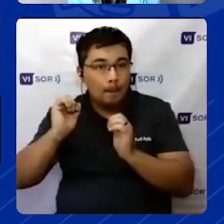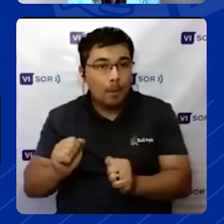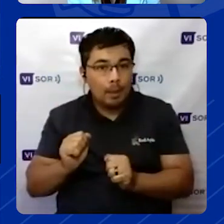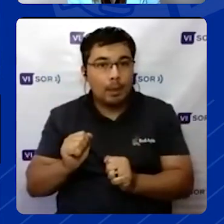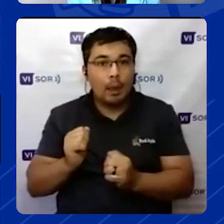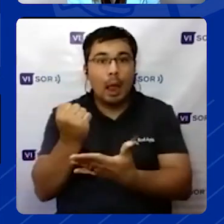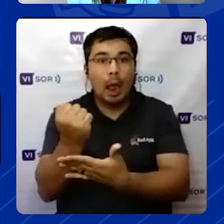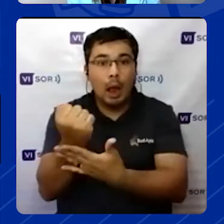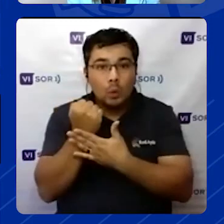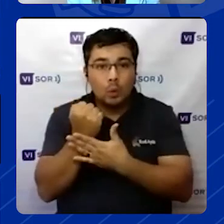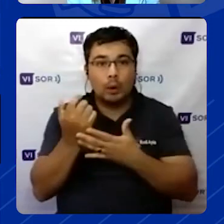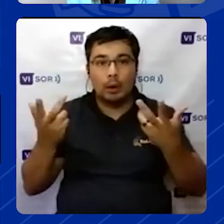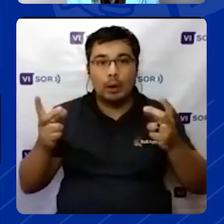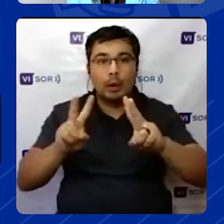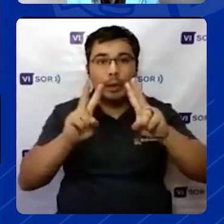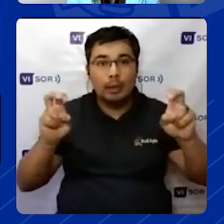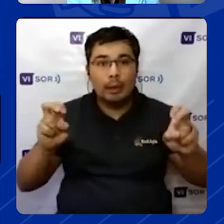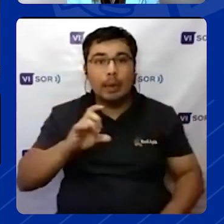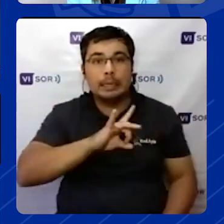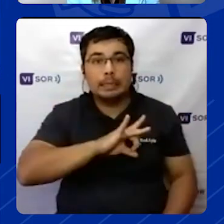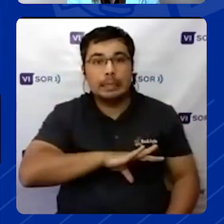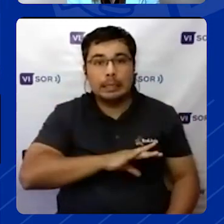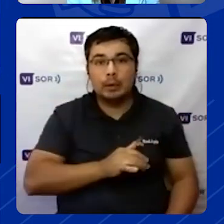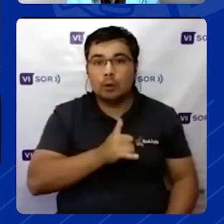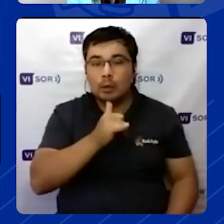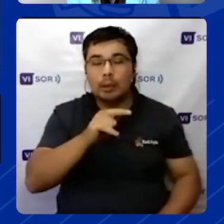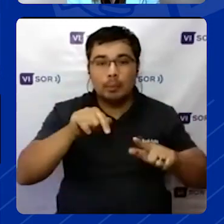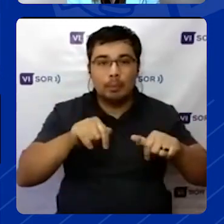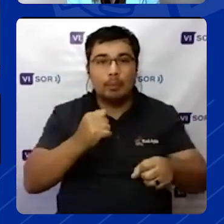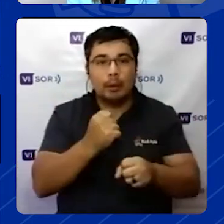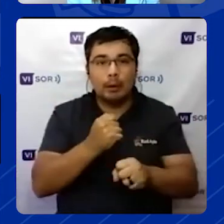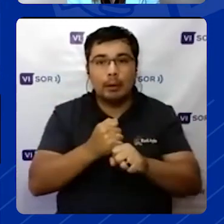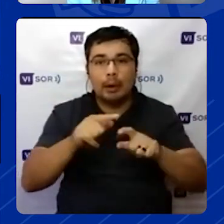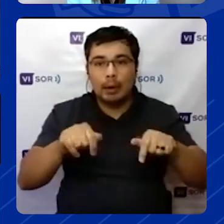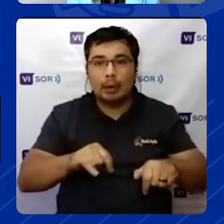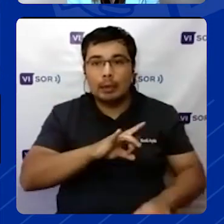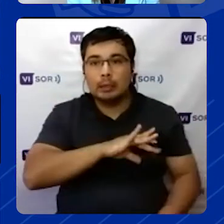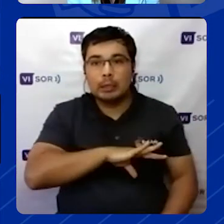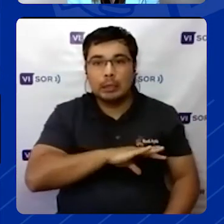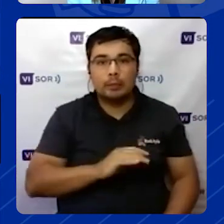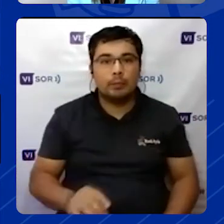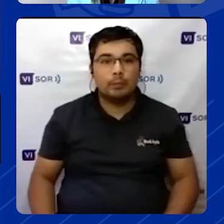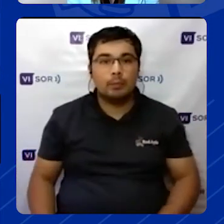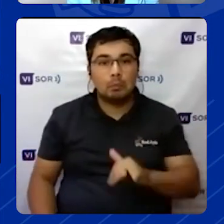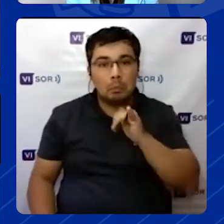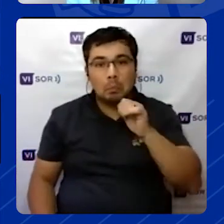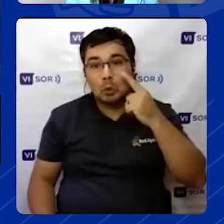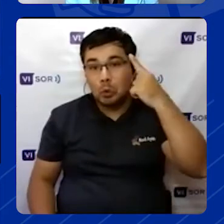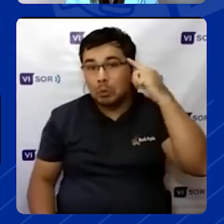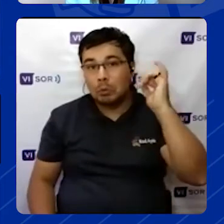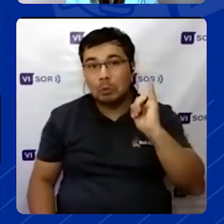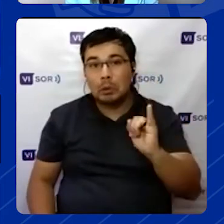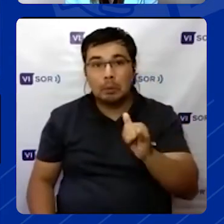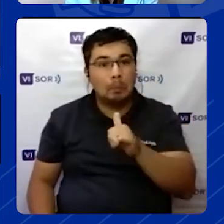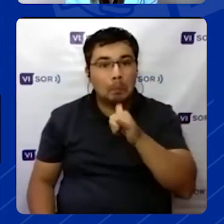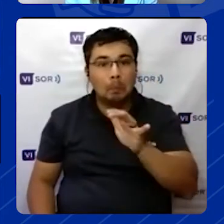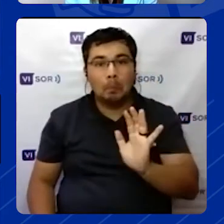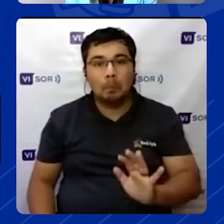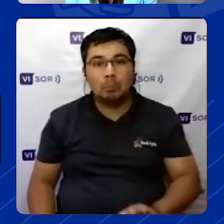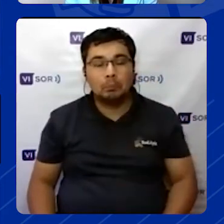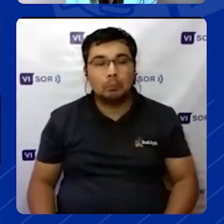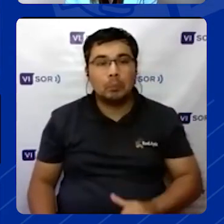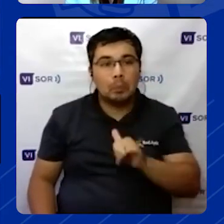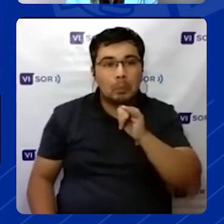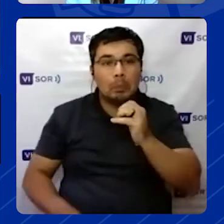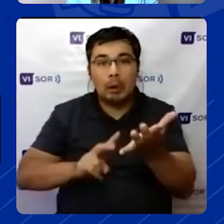poder trabajar en adaptación de textos en Chile? Yo me imagino que sí, la verdad es que no, ahí no me